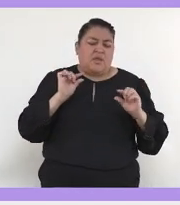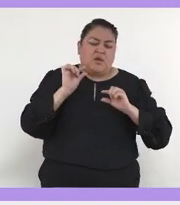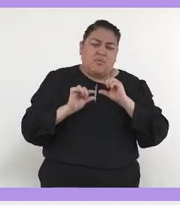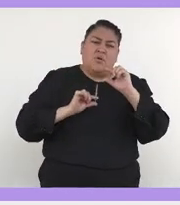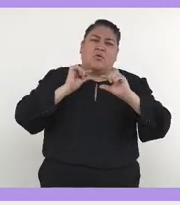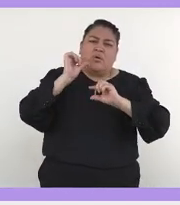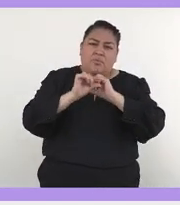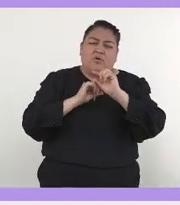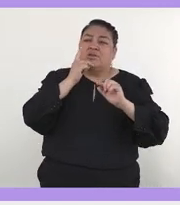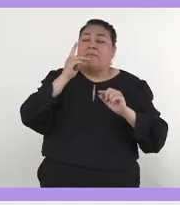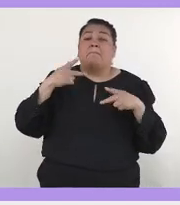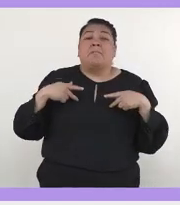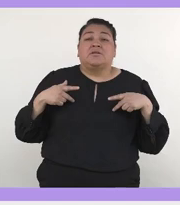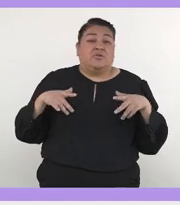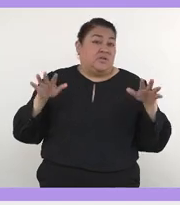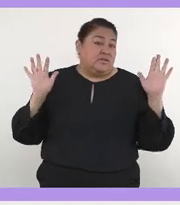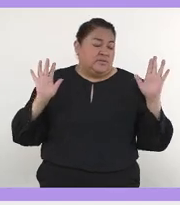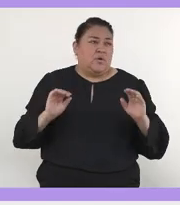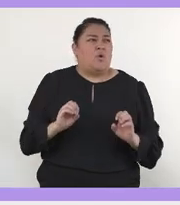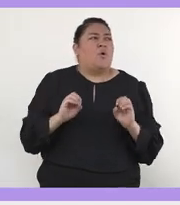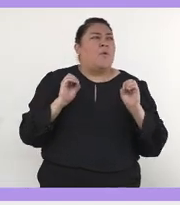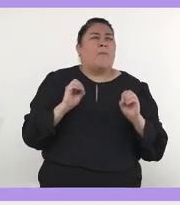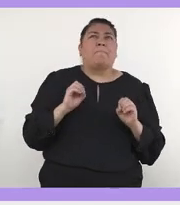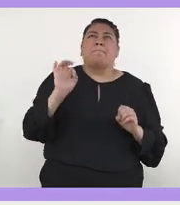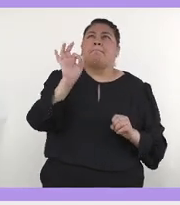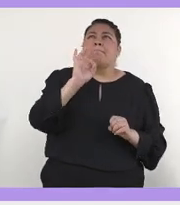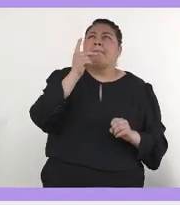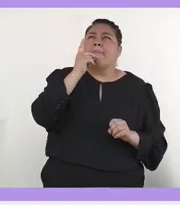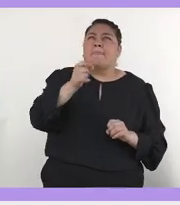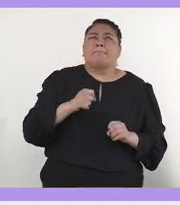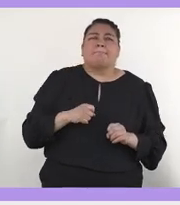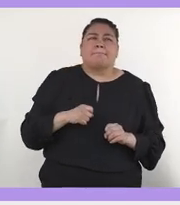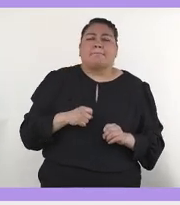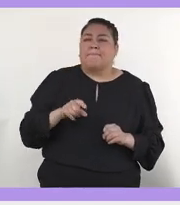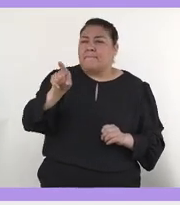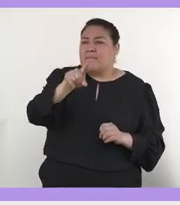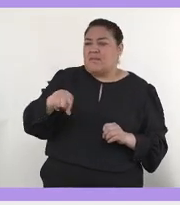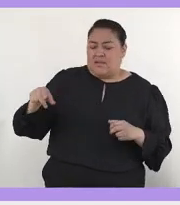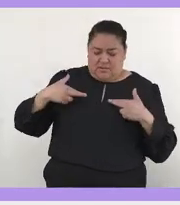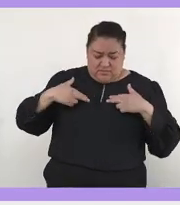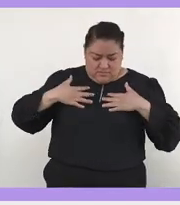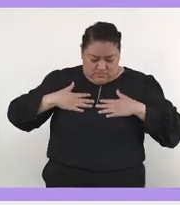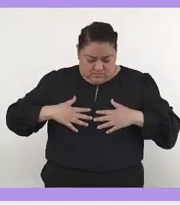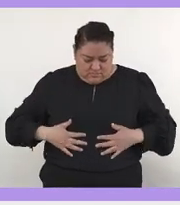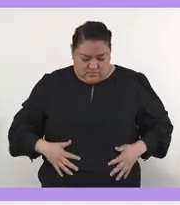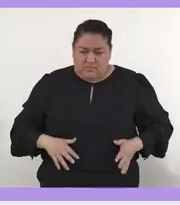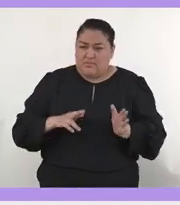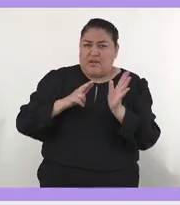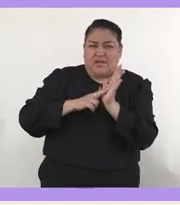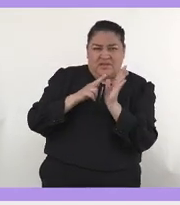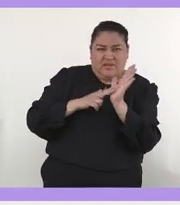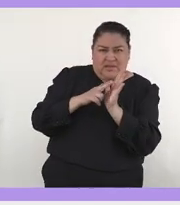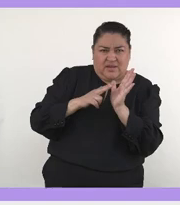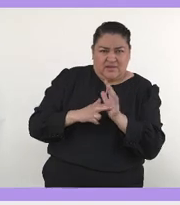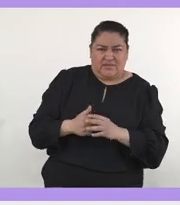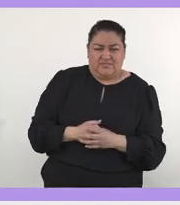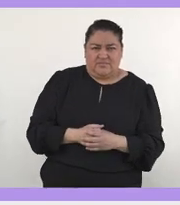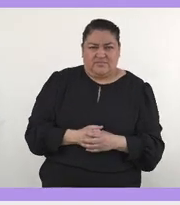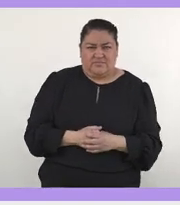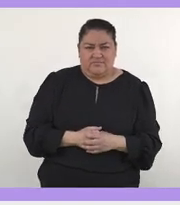salir muy bien o no se pueden decir este no sé las mujeres vestidas de negro que yo no he oído eso tú has dicho eso Mónica